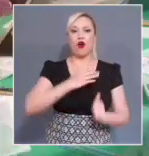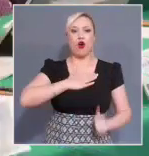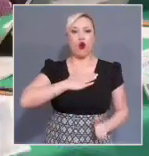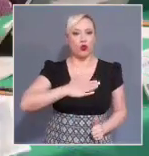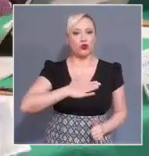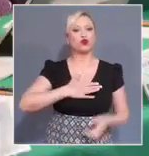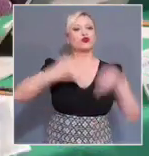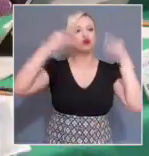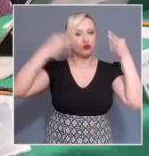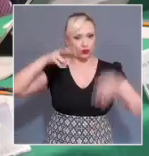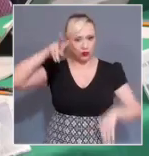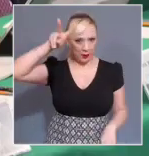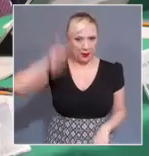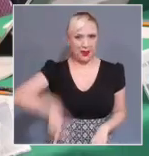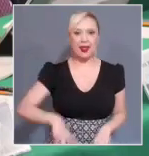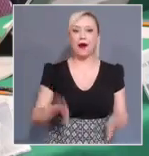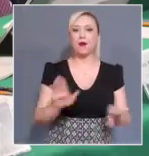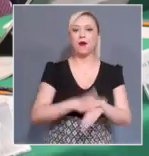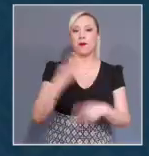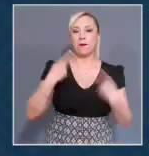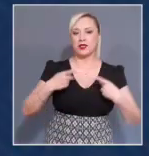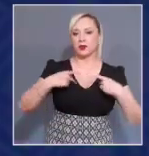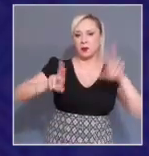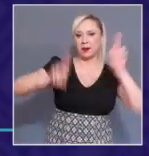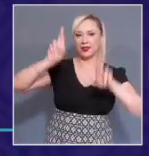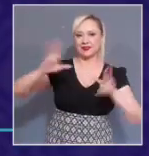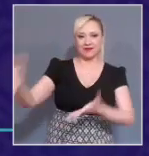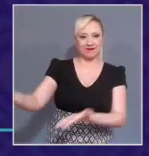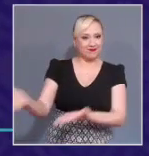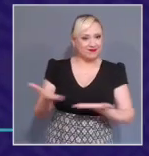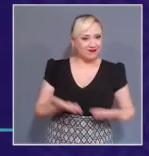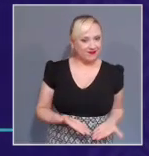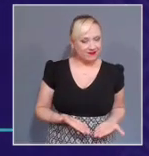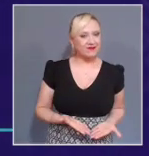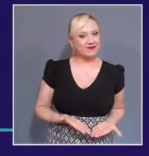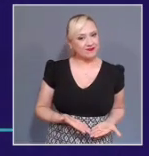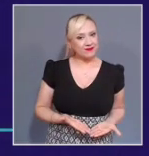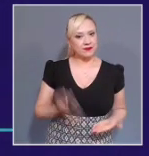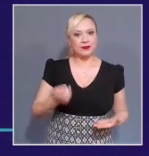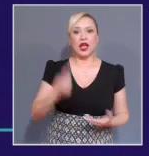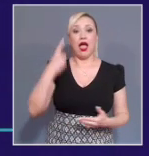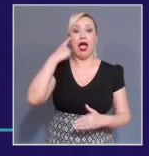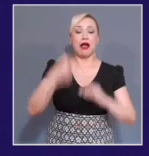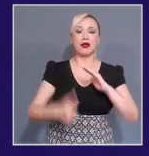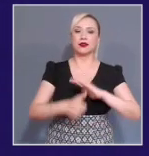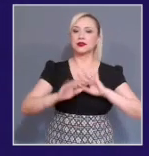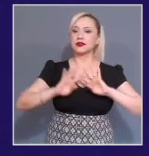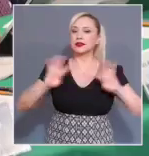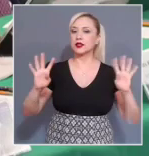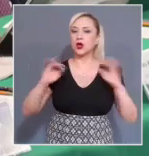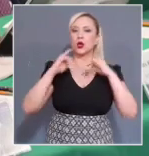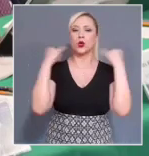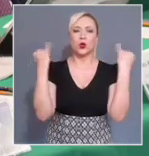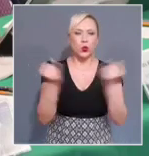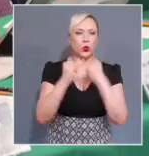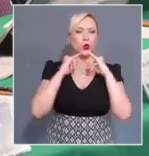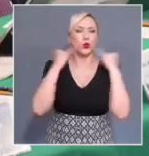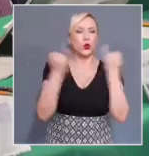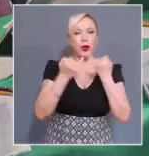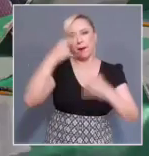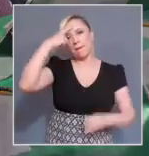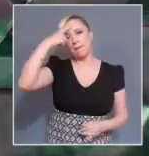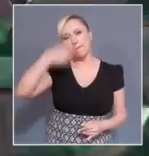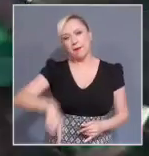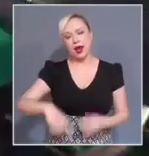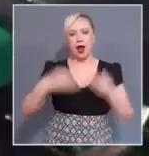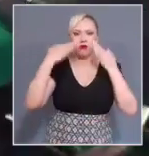¿no? Destacó que mediante la instalación del Consejo Consultivo para la Justicia Abierta se podrá generar un espacio para representar